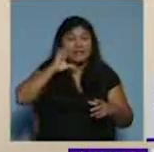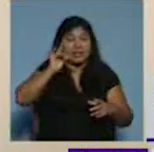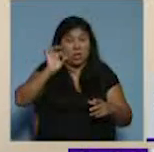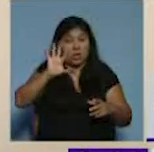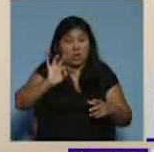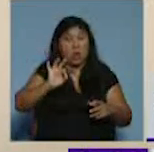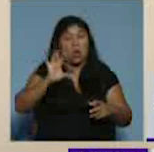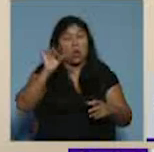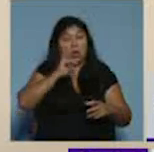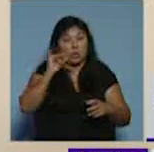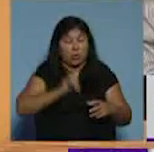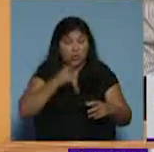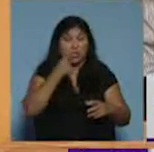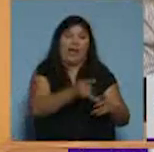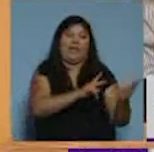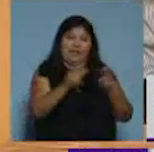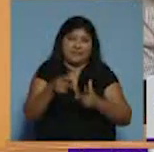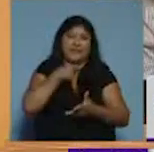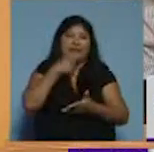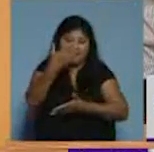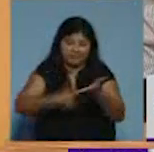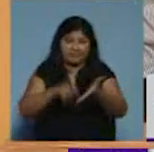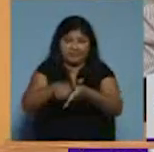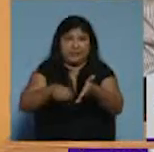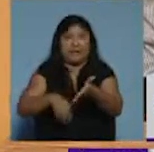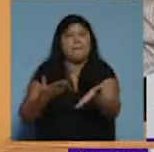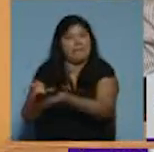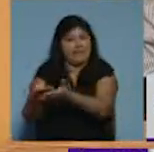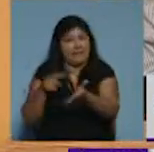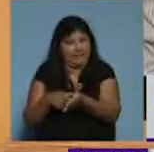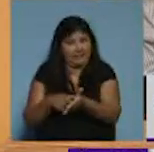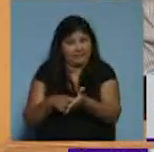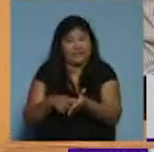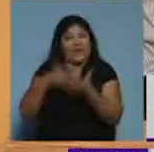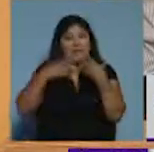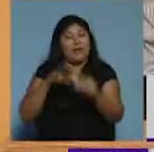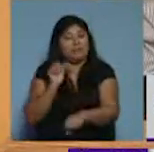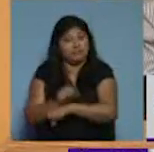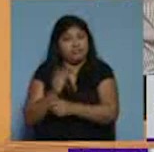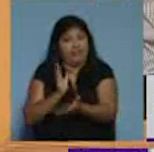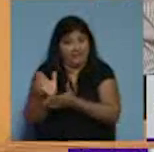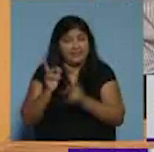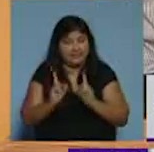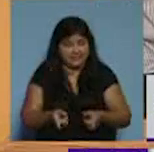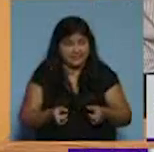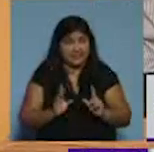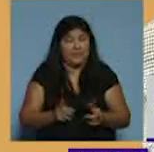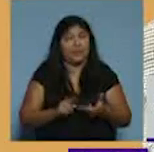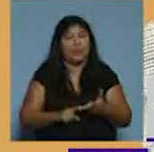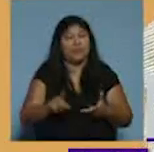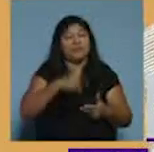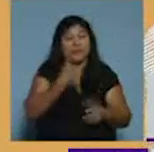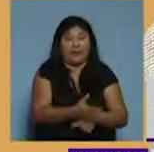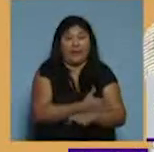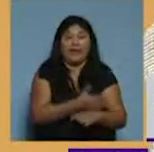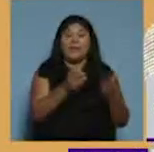debajo de cosas a no hacerlo sí así es que había impedido el ministerio público de la acusación de hace unos días de